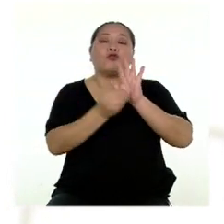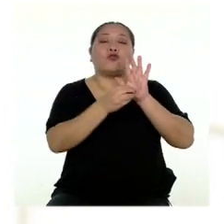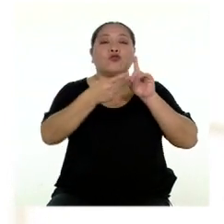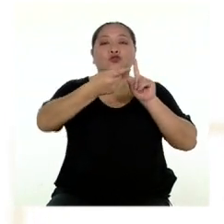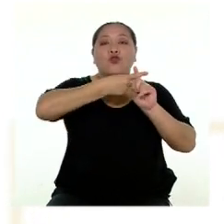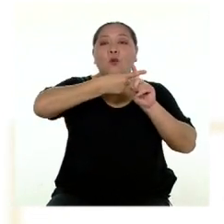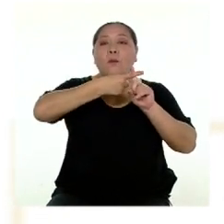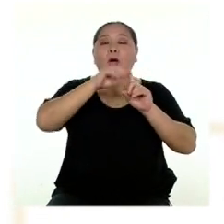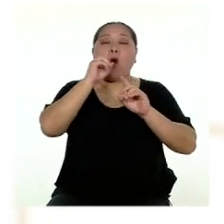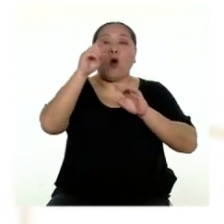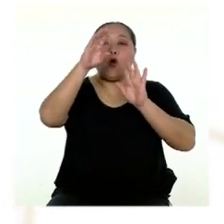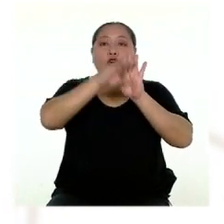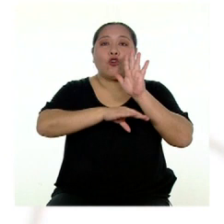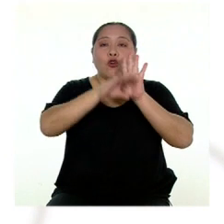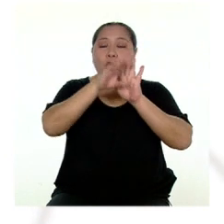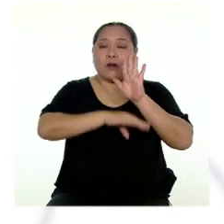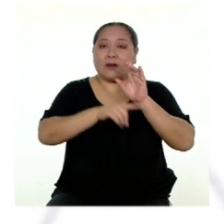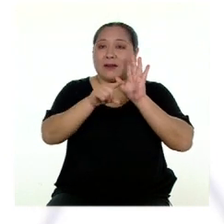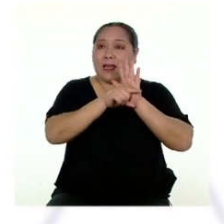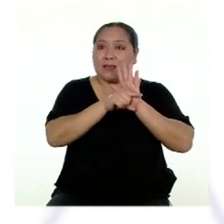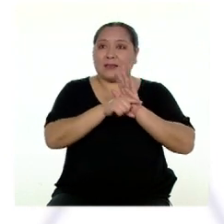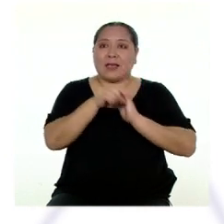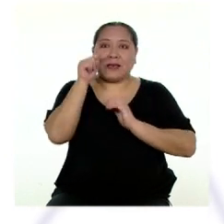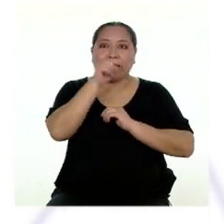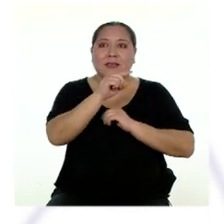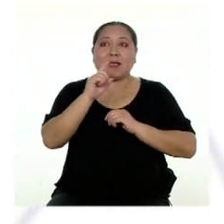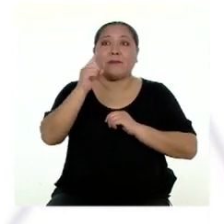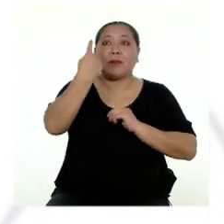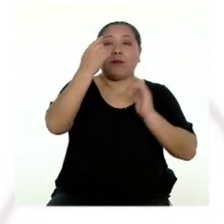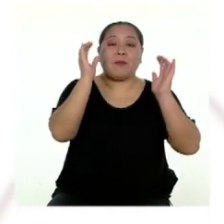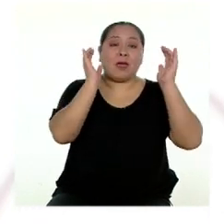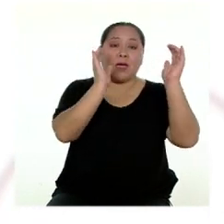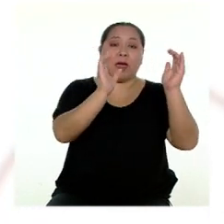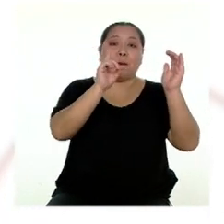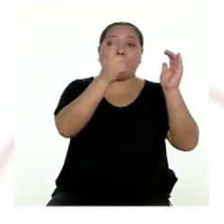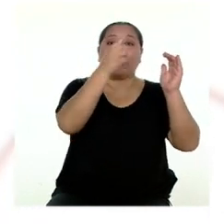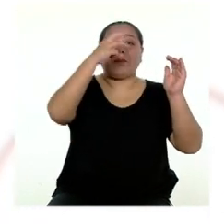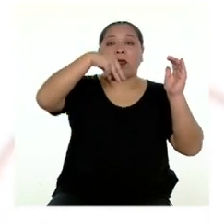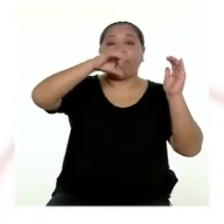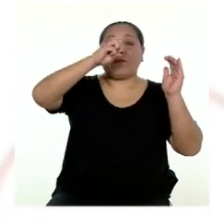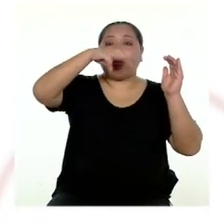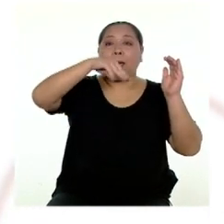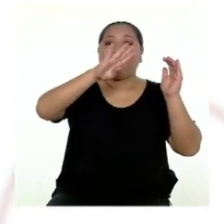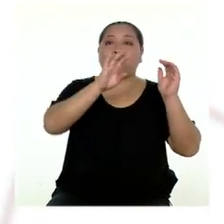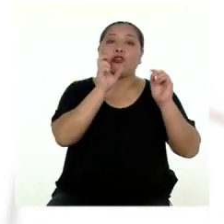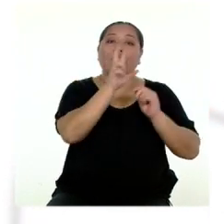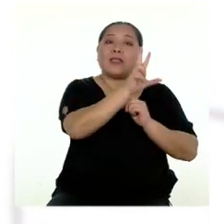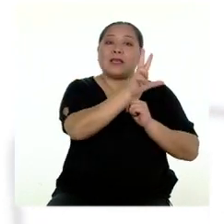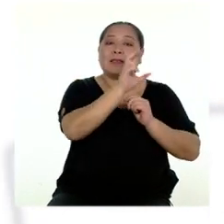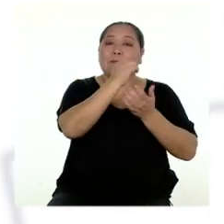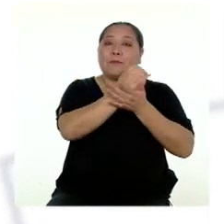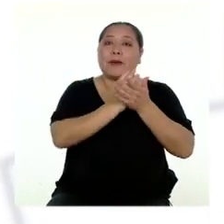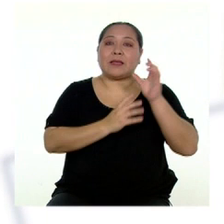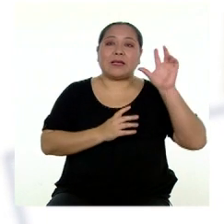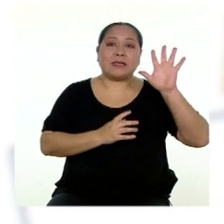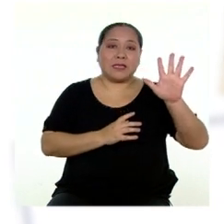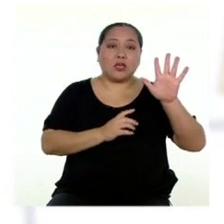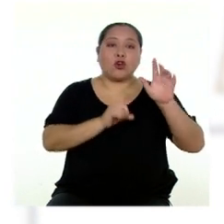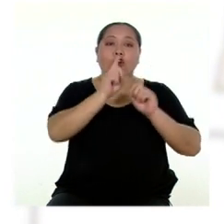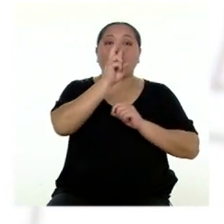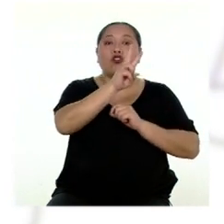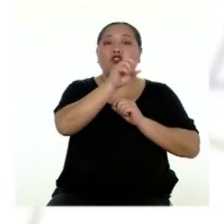sustracción. En este caso particular, el primer miembro tiene tres términos: 5,